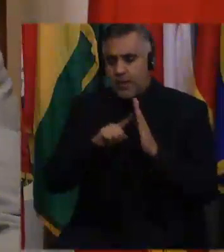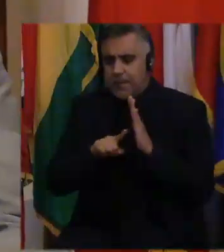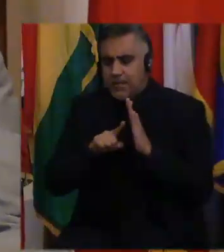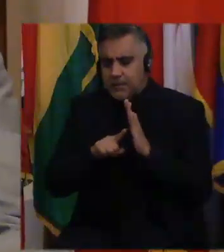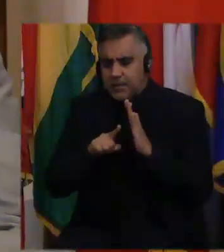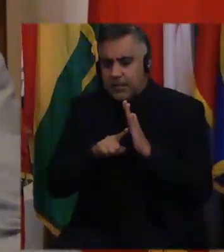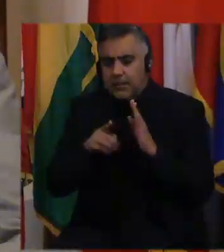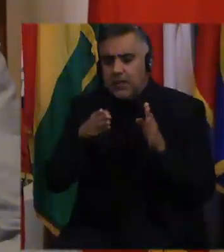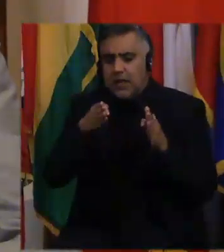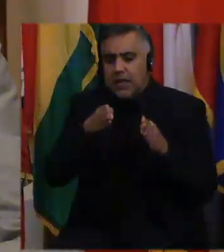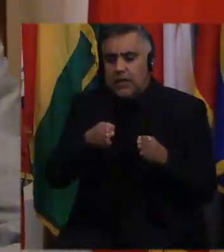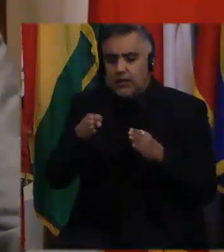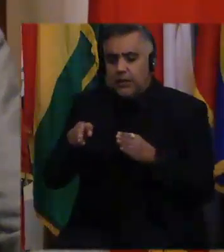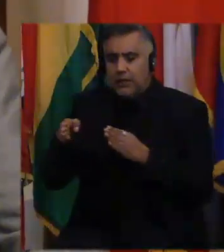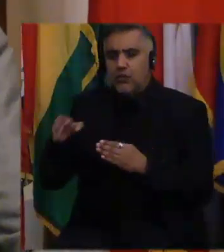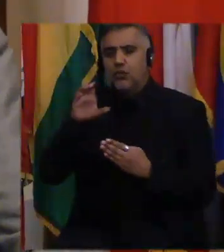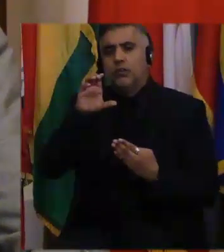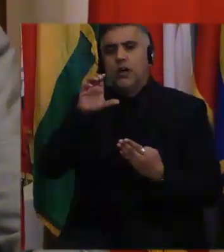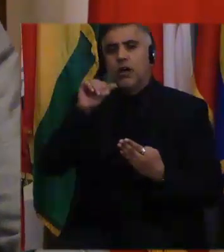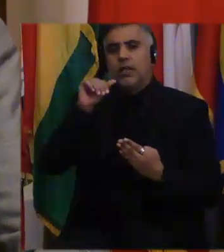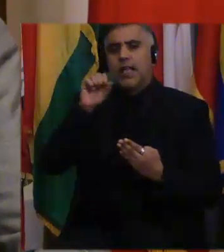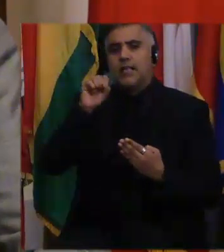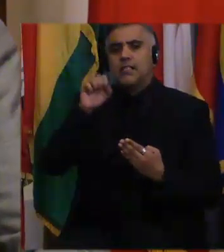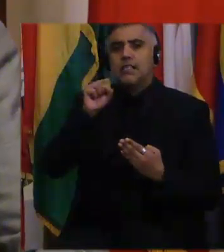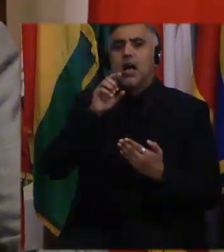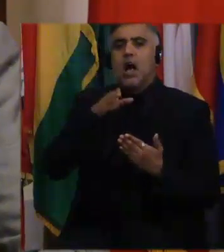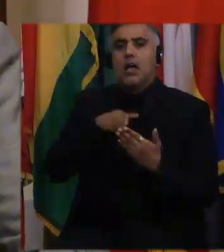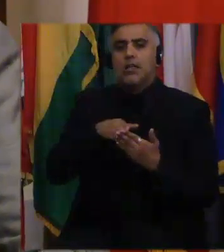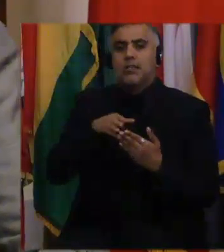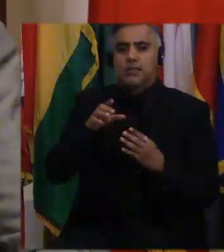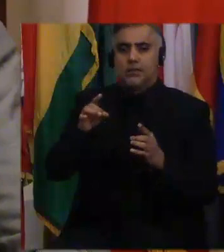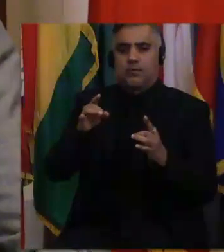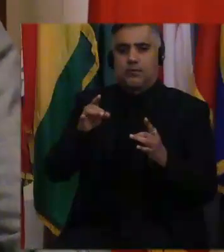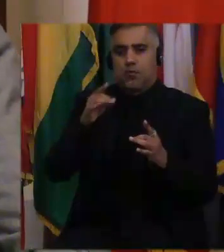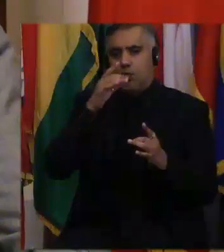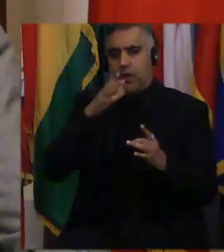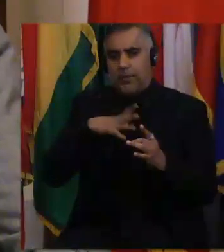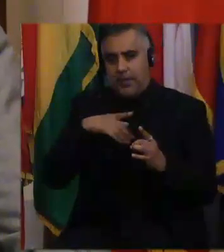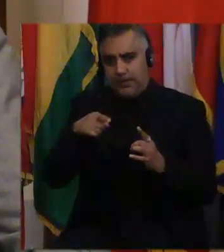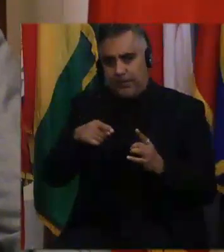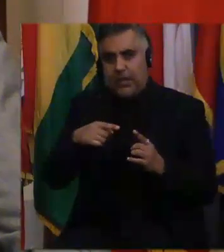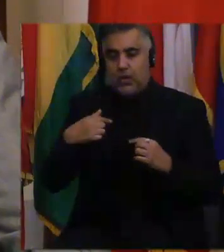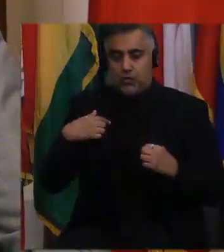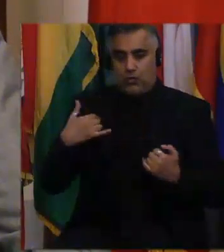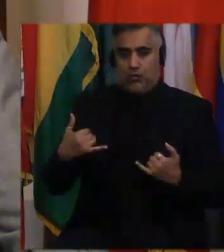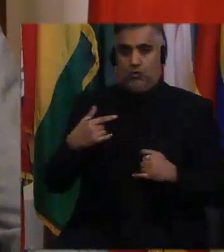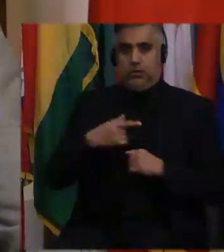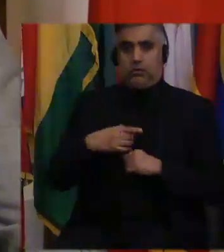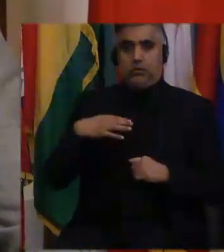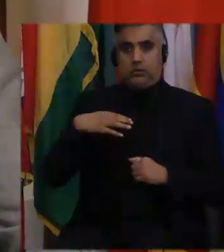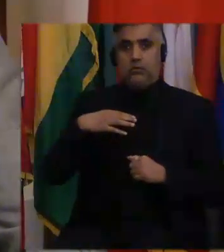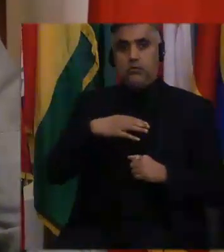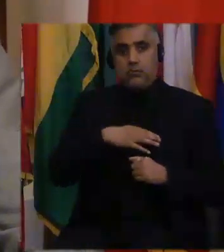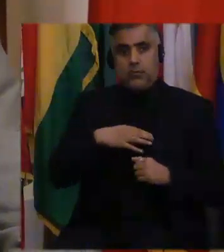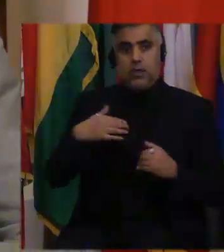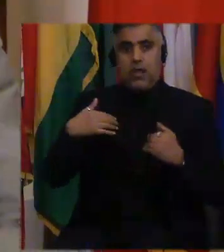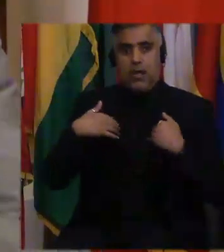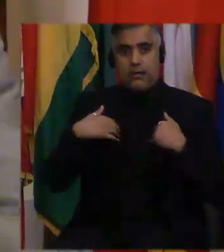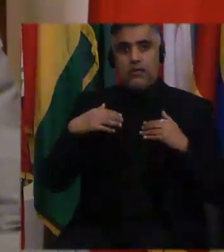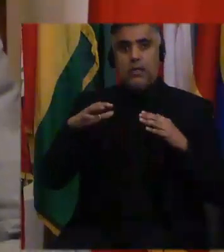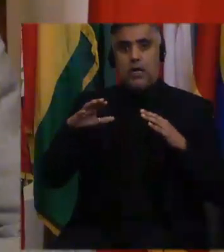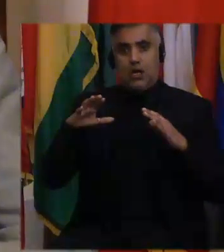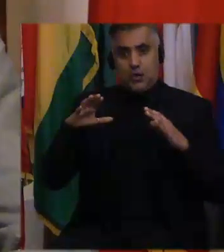de violencia contra las mujeres. Entonces, hoy la Comisión tiene una gran amplitud de situaciones